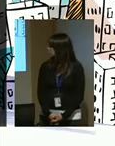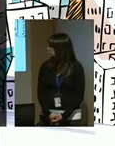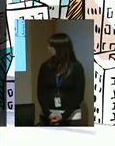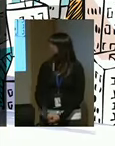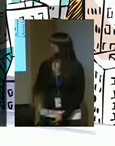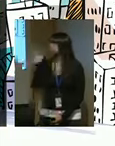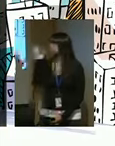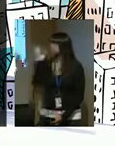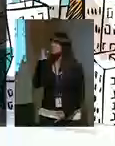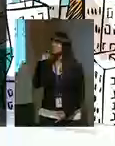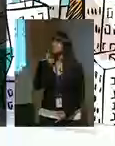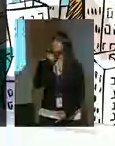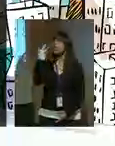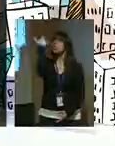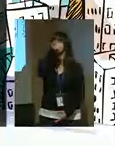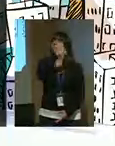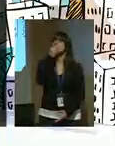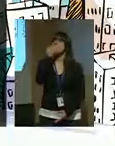Hola, buenas tardes.